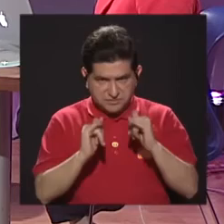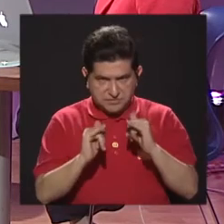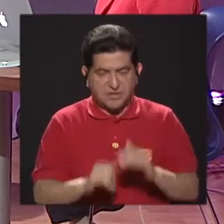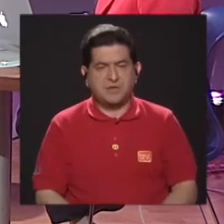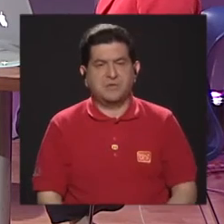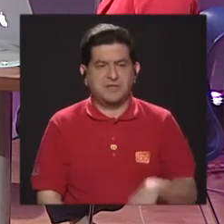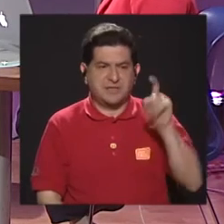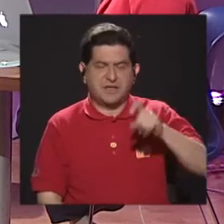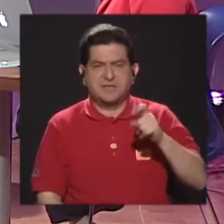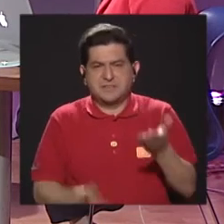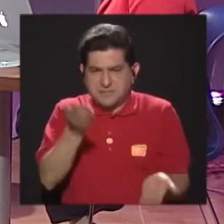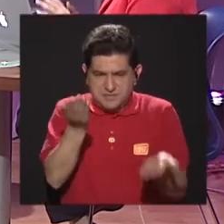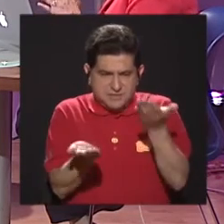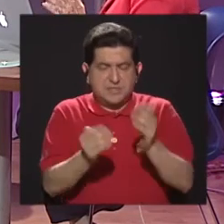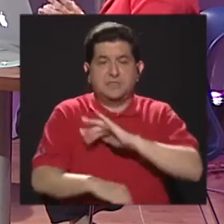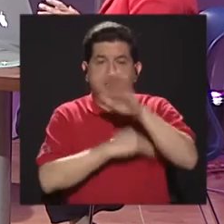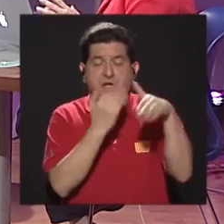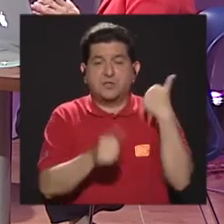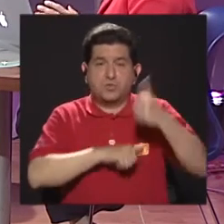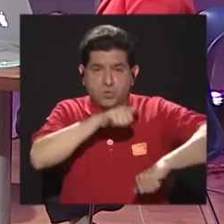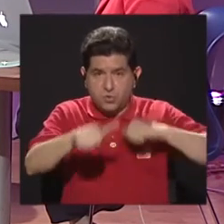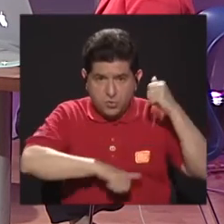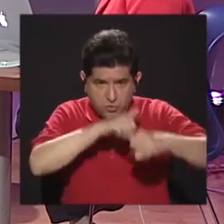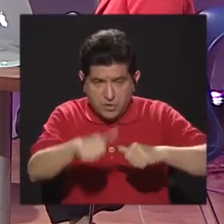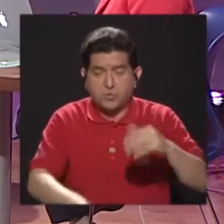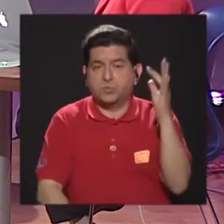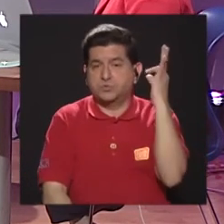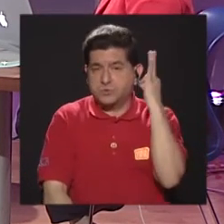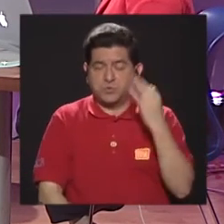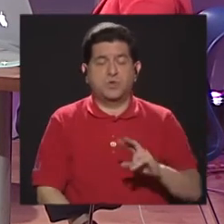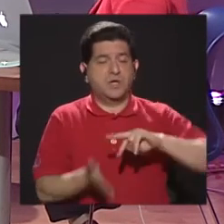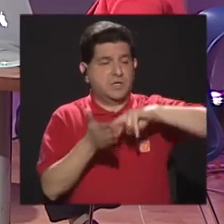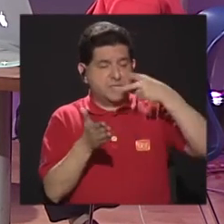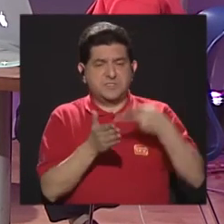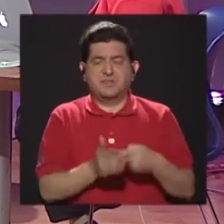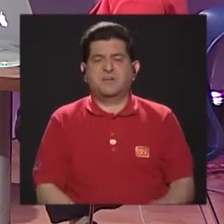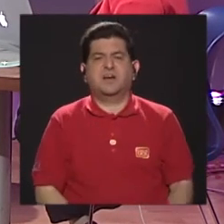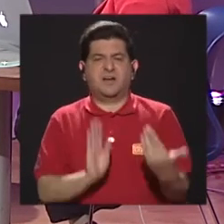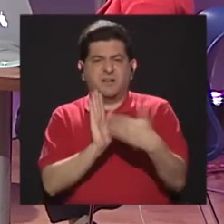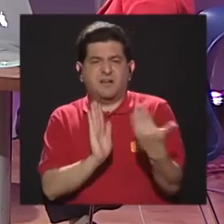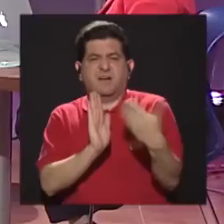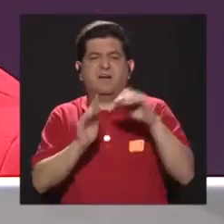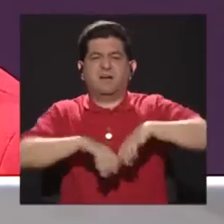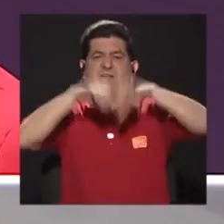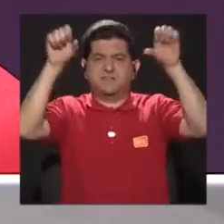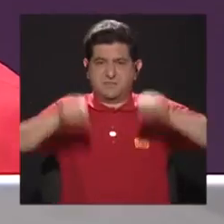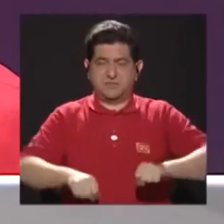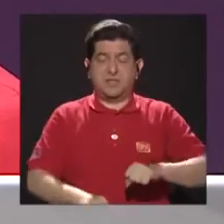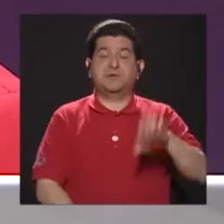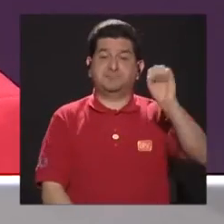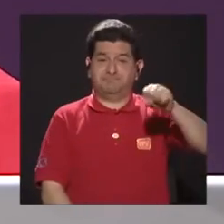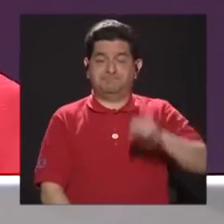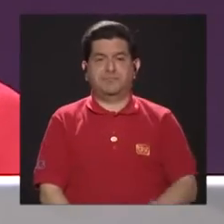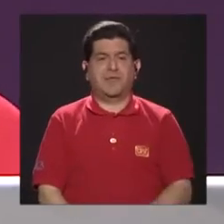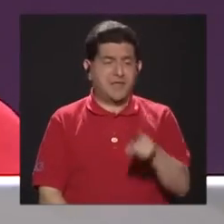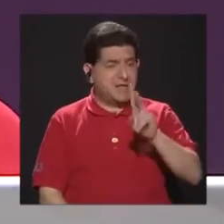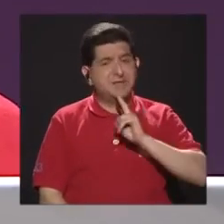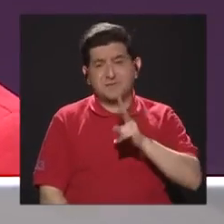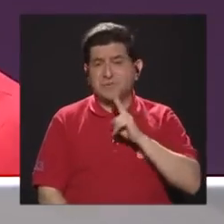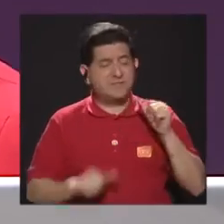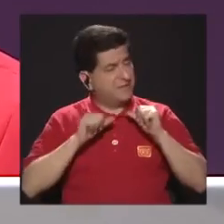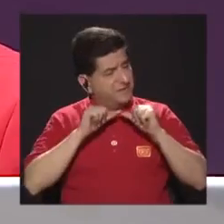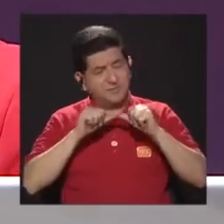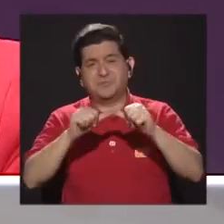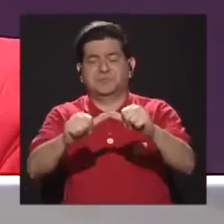hay que hacerle un contrapeso. Toda lucha que han dado, hemos dado las mujeres, ha significado una molestia para el sistema. ¿Cómo no? Eso es real, seguirá siendo así,